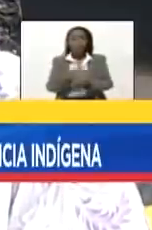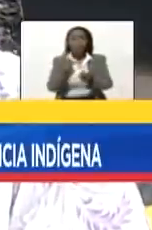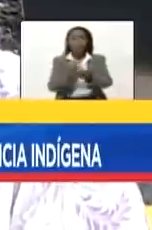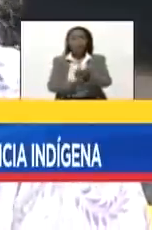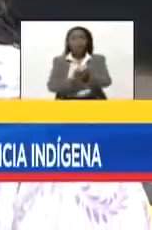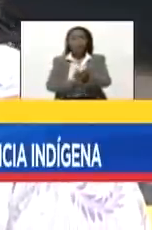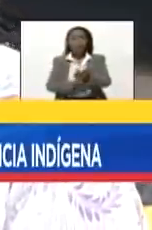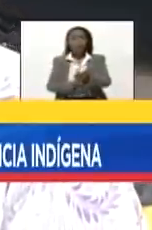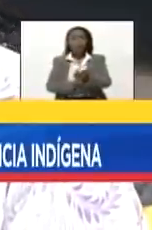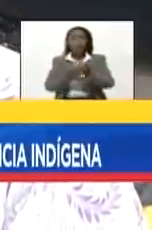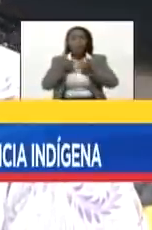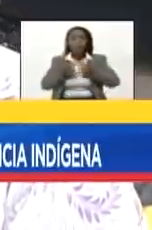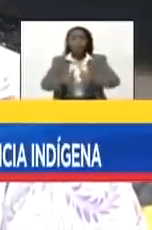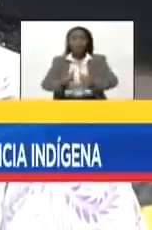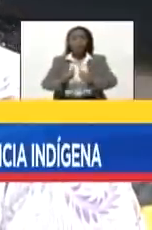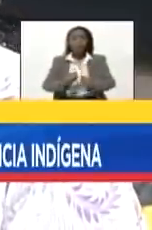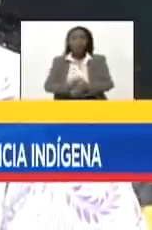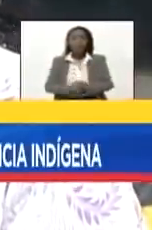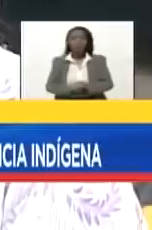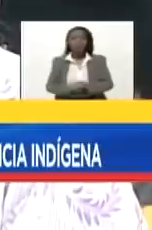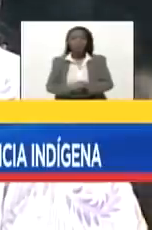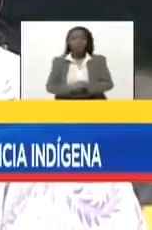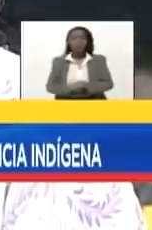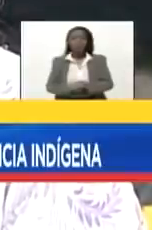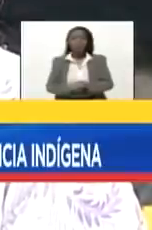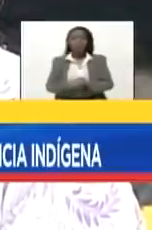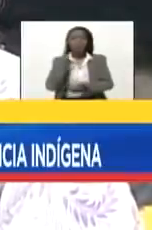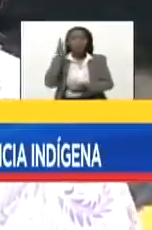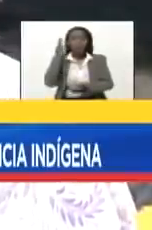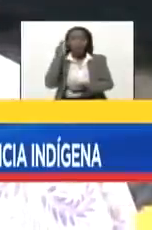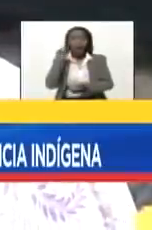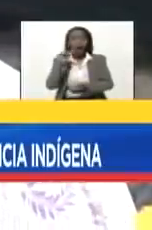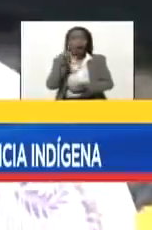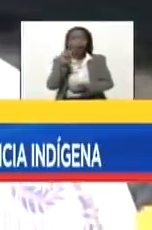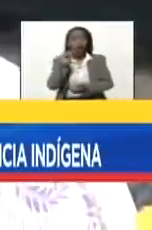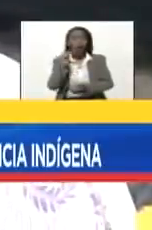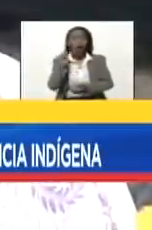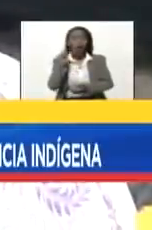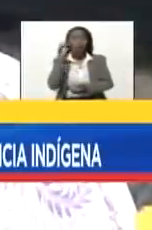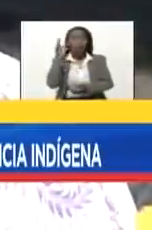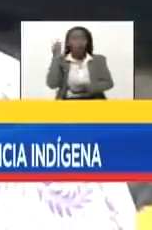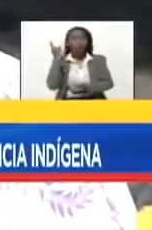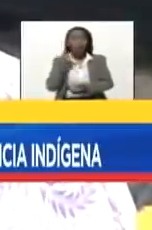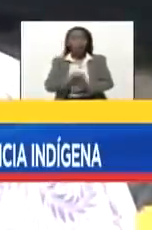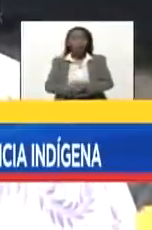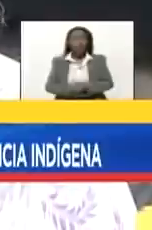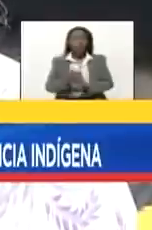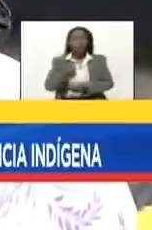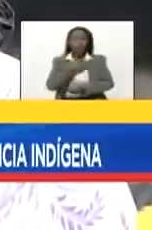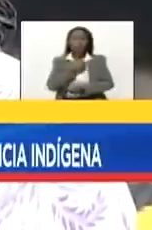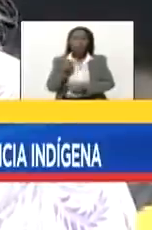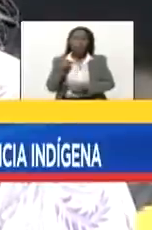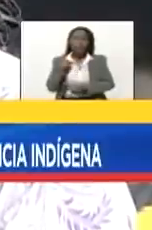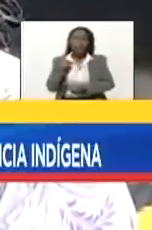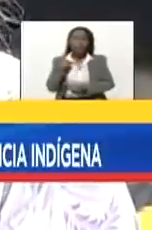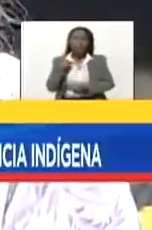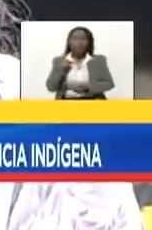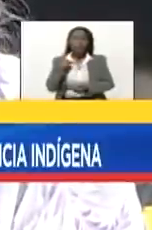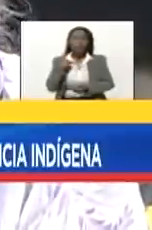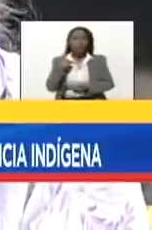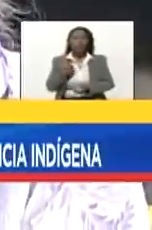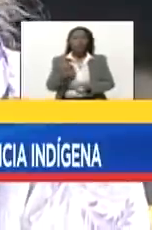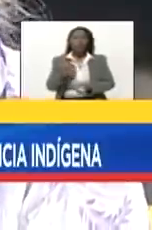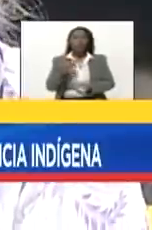hermana, hija, Aloa Núñez, y a mi querida Cilia Flores, la